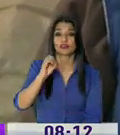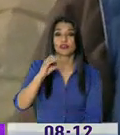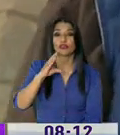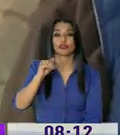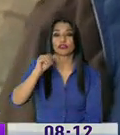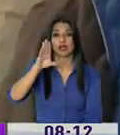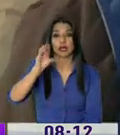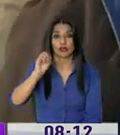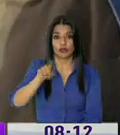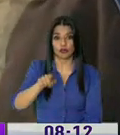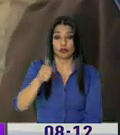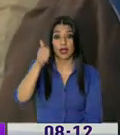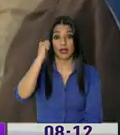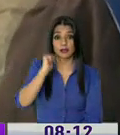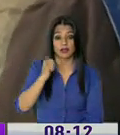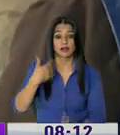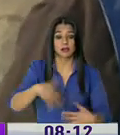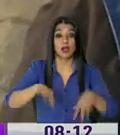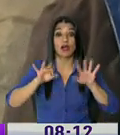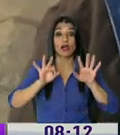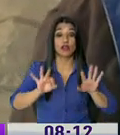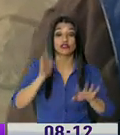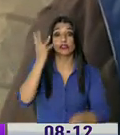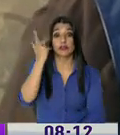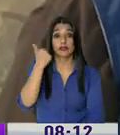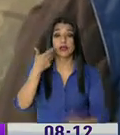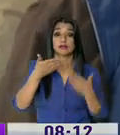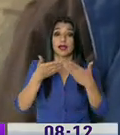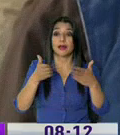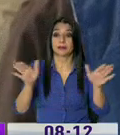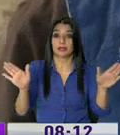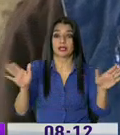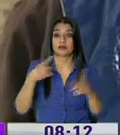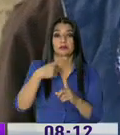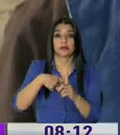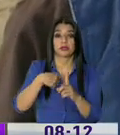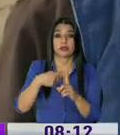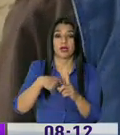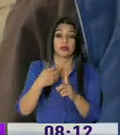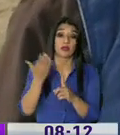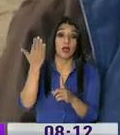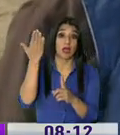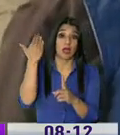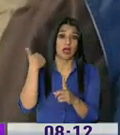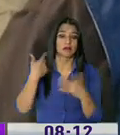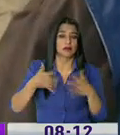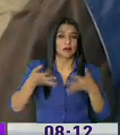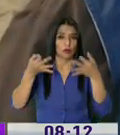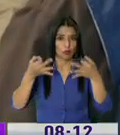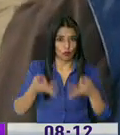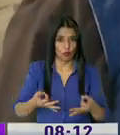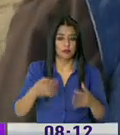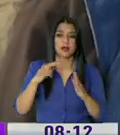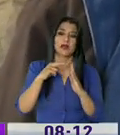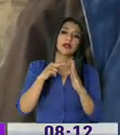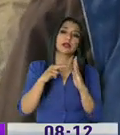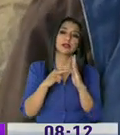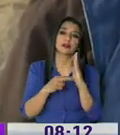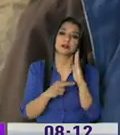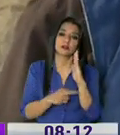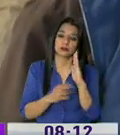Efectivamente, ayer se cumplió 8 días de lo que se aperturó este mercado, después de haber ya cumplido con todos los requisitos que